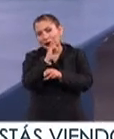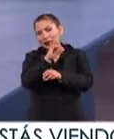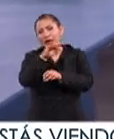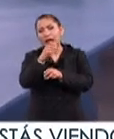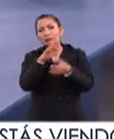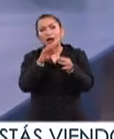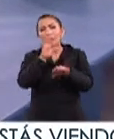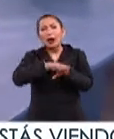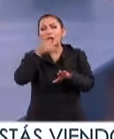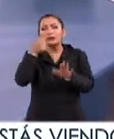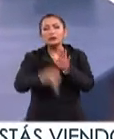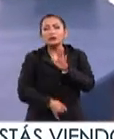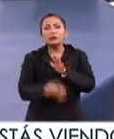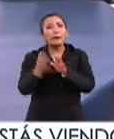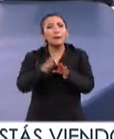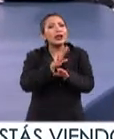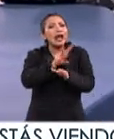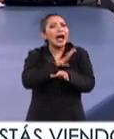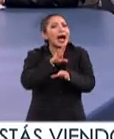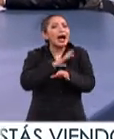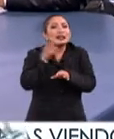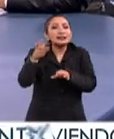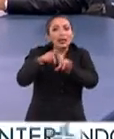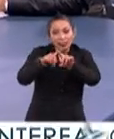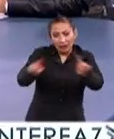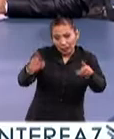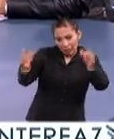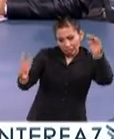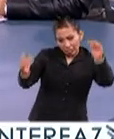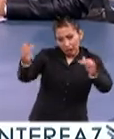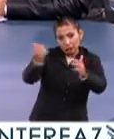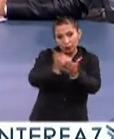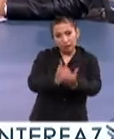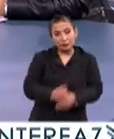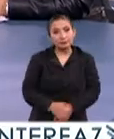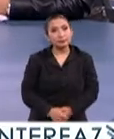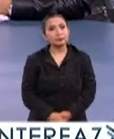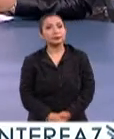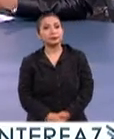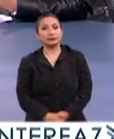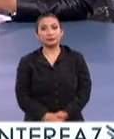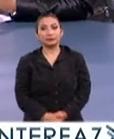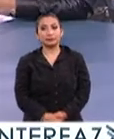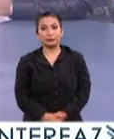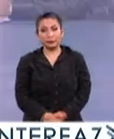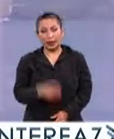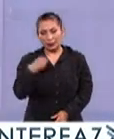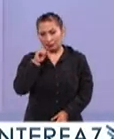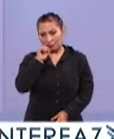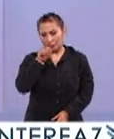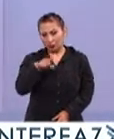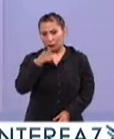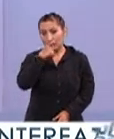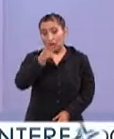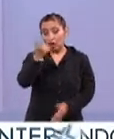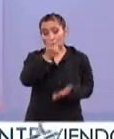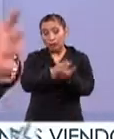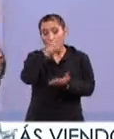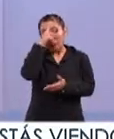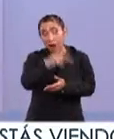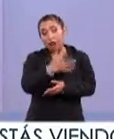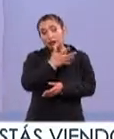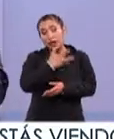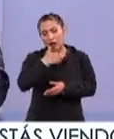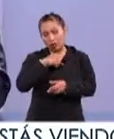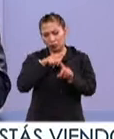Platícanos un poco más, ¿por qué existen estas diferencias tan importantes en la ciudad? Bueno, bien se señalaba que la Ciudad de México tiene